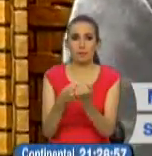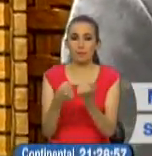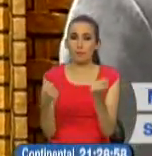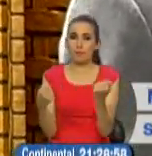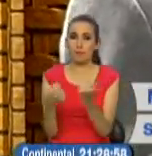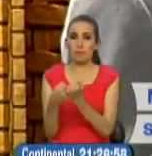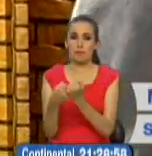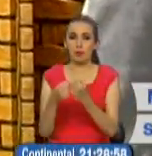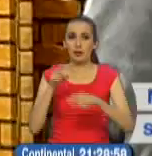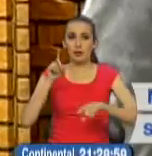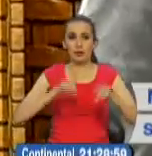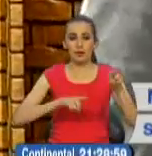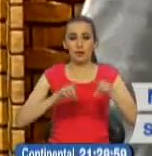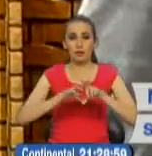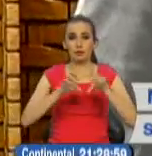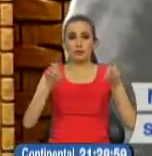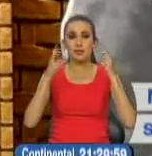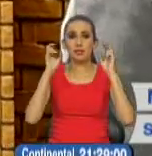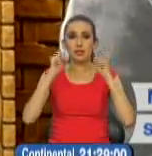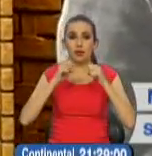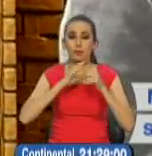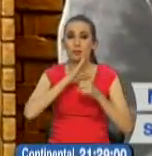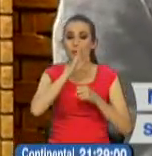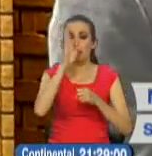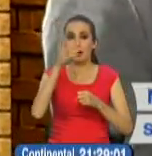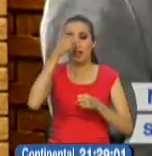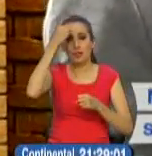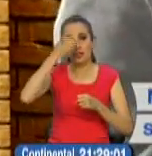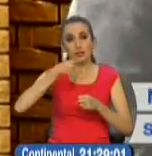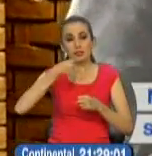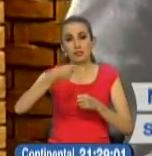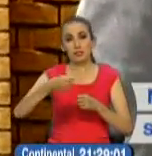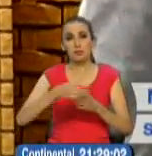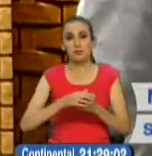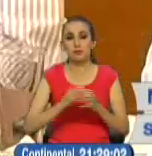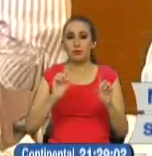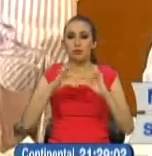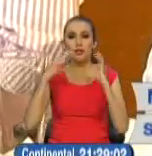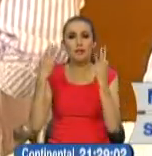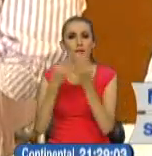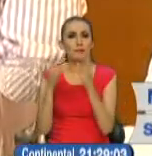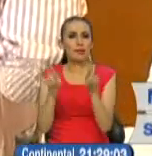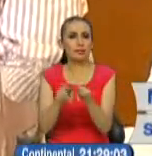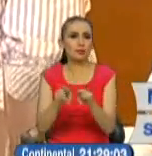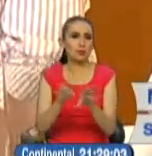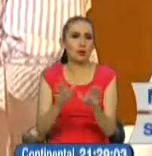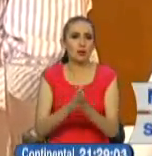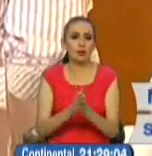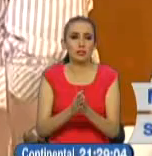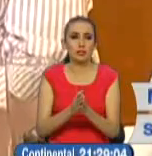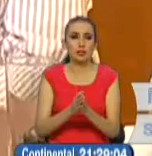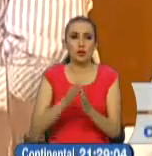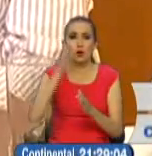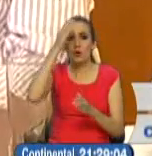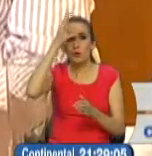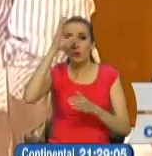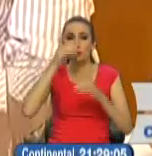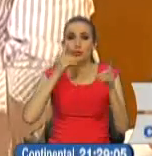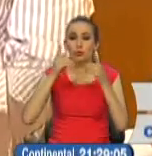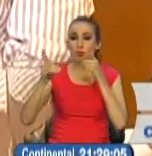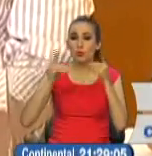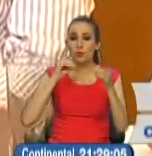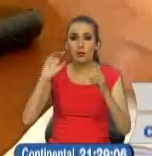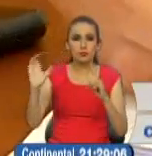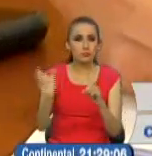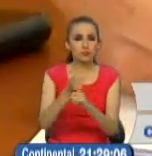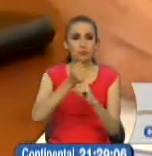una forma de, como siempre decimos, que somos una familia y tenemos que poner el hombro. Se destaca que mediante la cultura del diálogo han